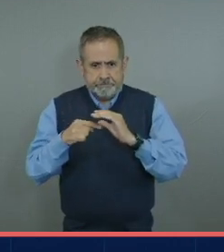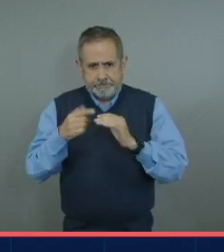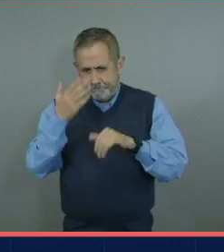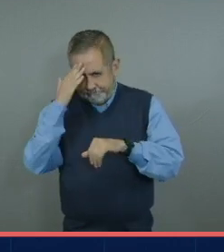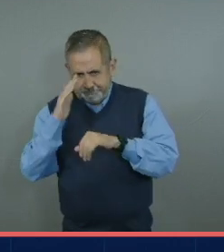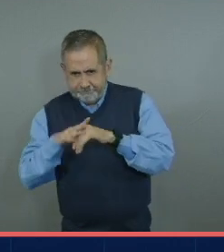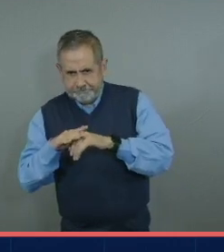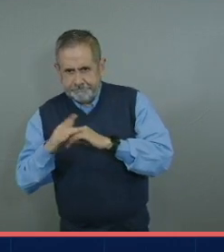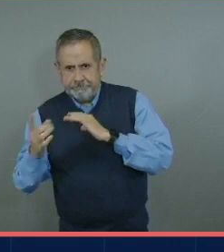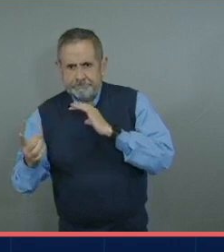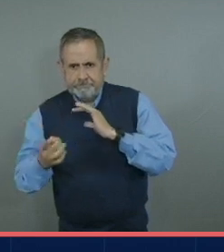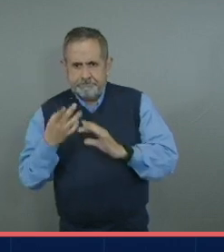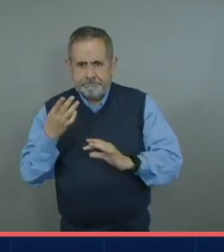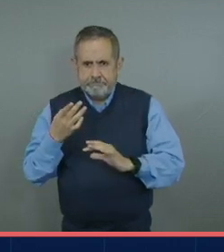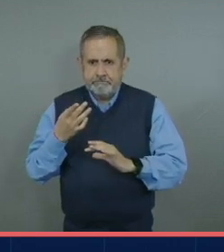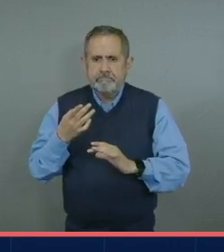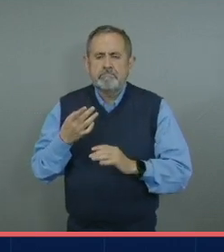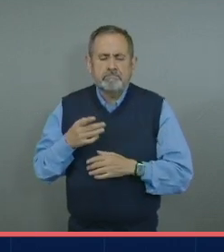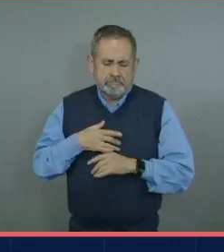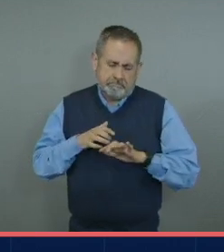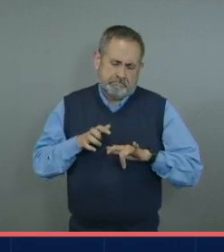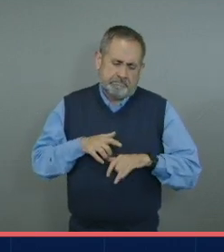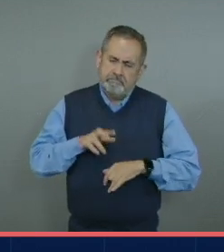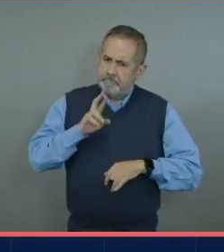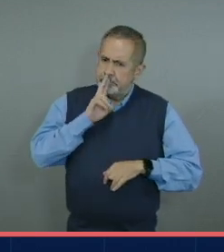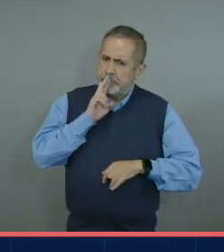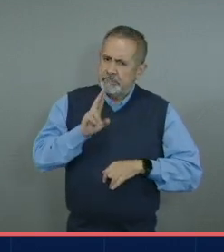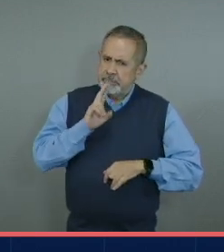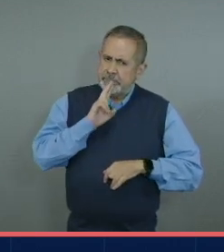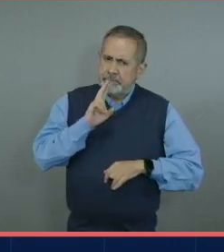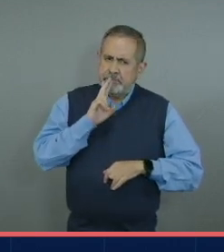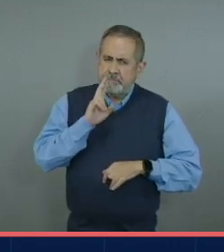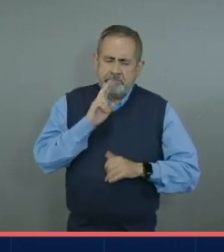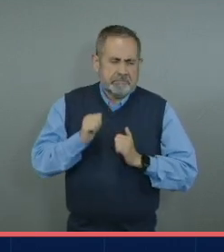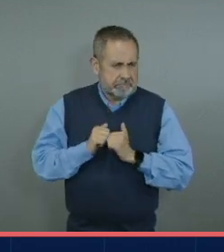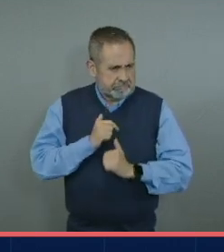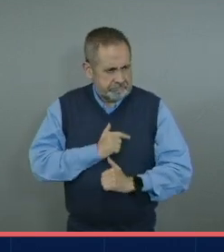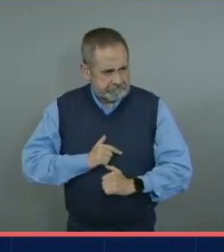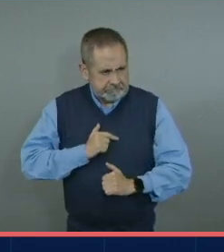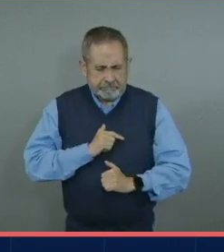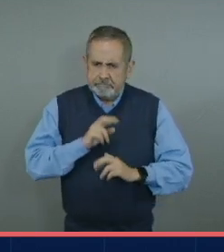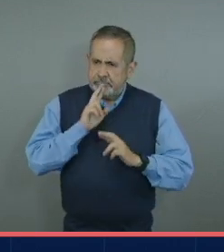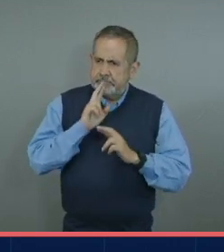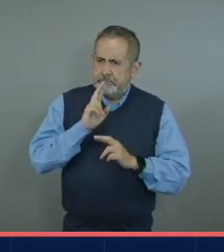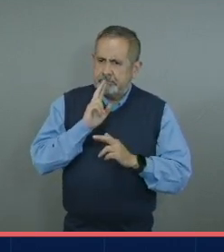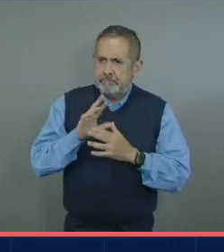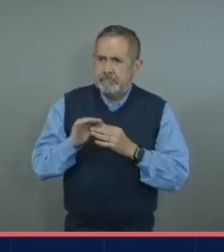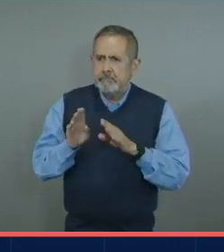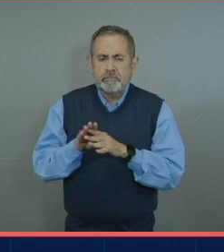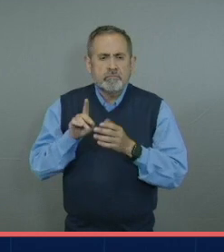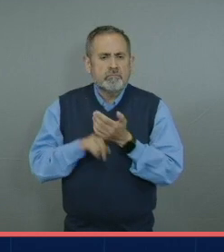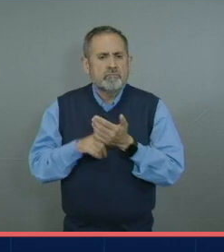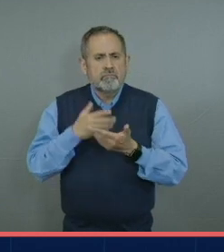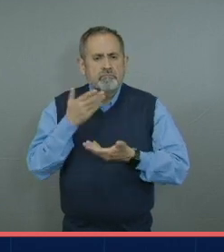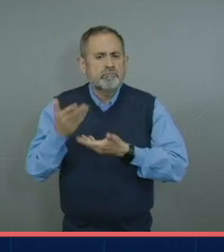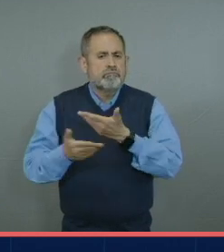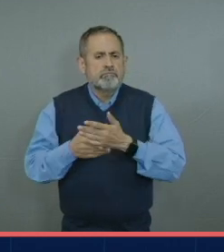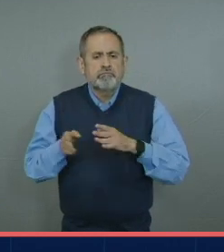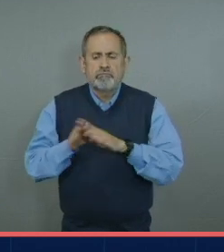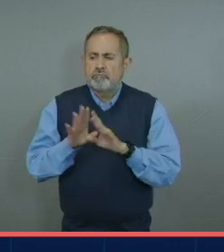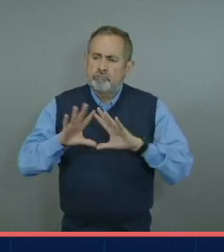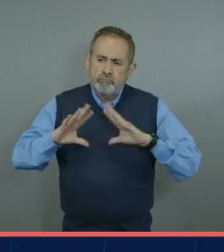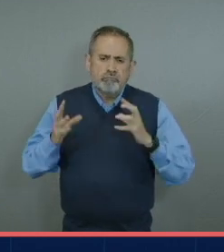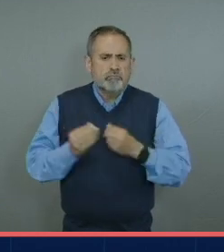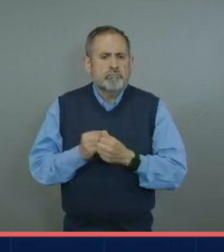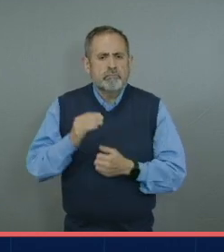apuntaron, me pueden preguntar y yo con todo el gusto del mundo les voy a decir todo sobre